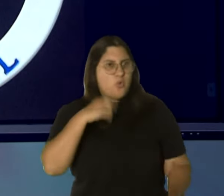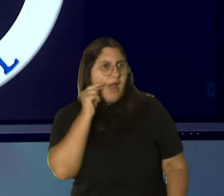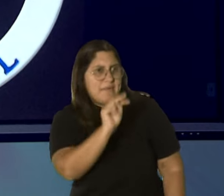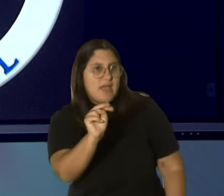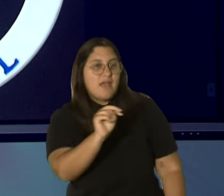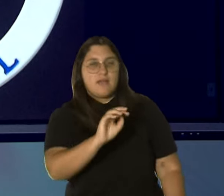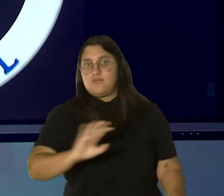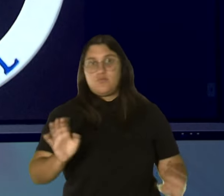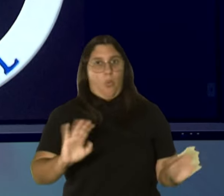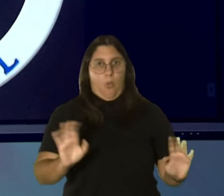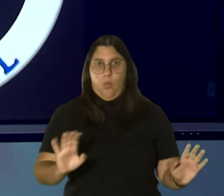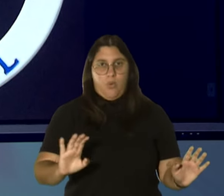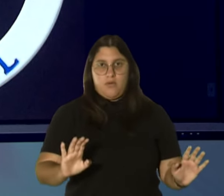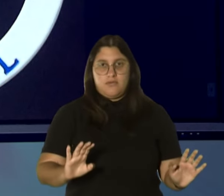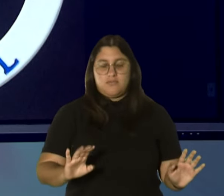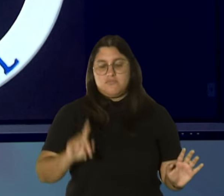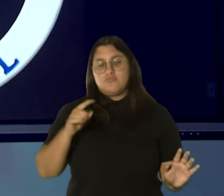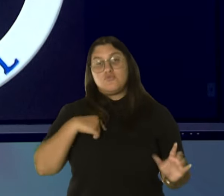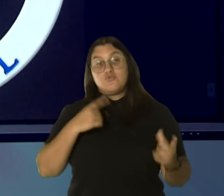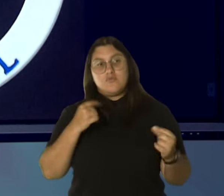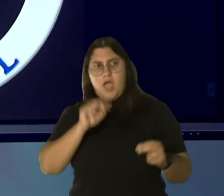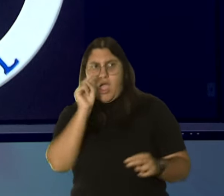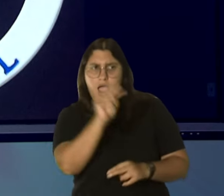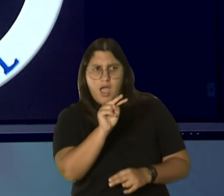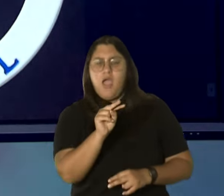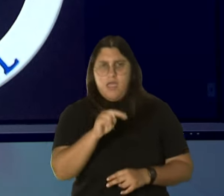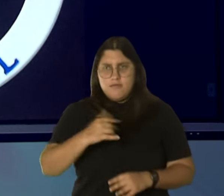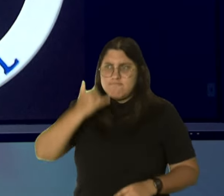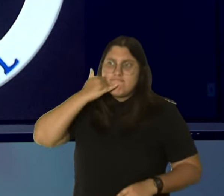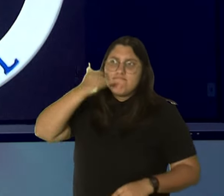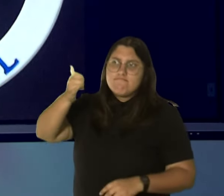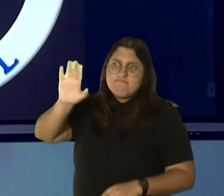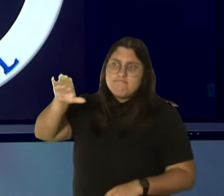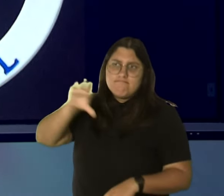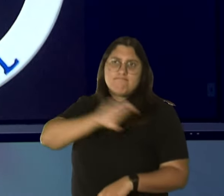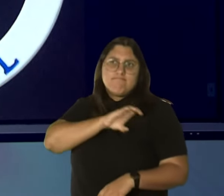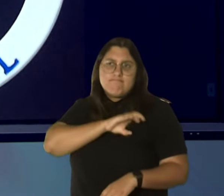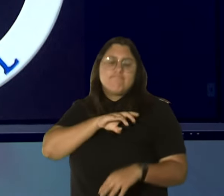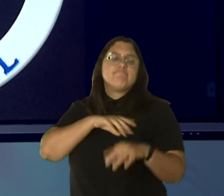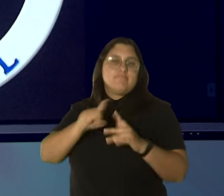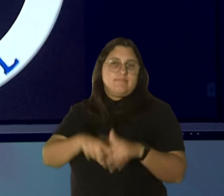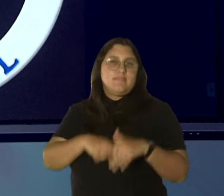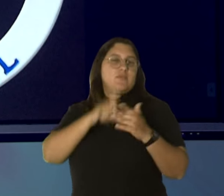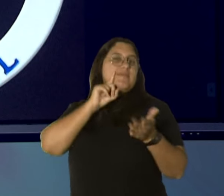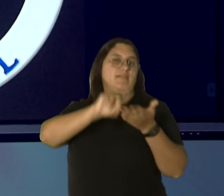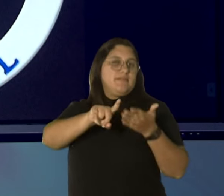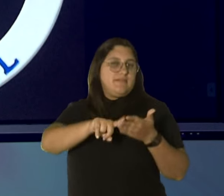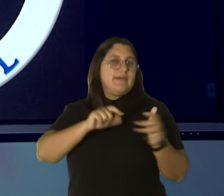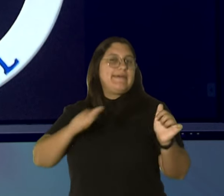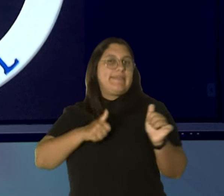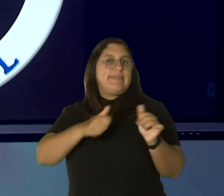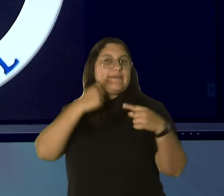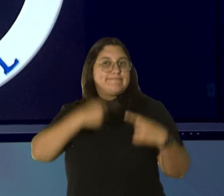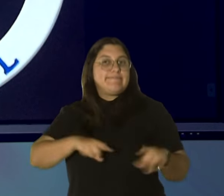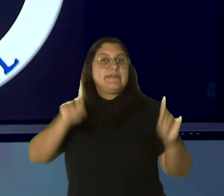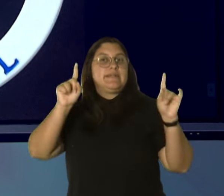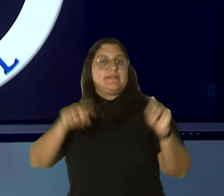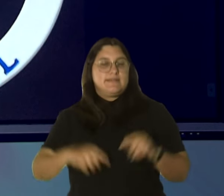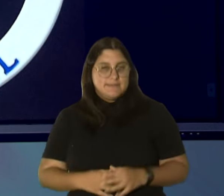encuentra quién lo oculta usted se va a comunicar con el marshal ellos comienzan la investigación y van entonces a dar con esta persona para que se arrestada y